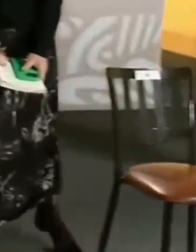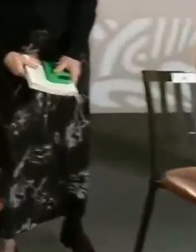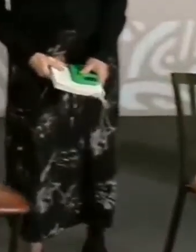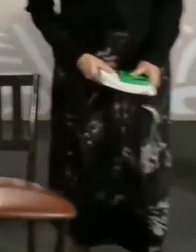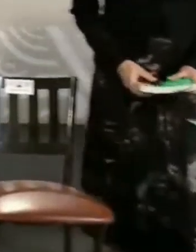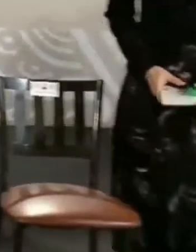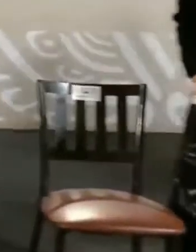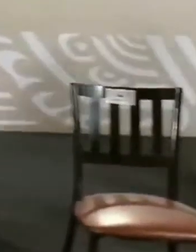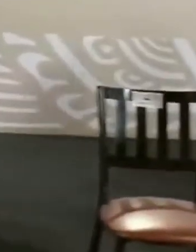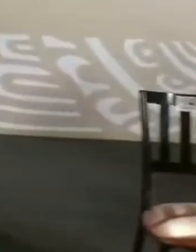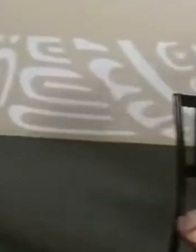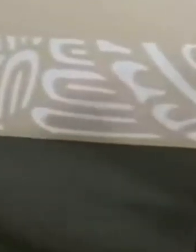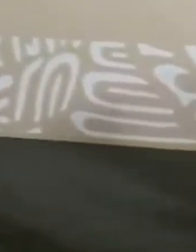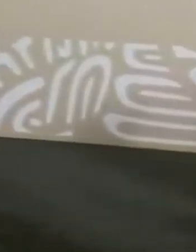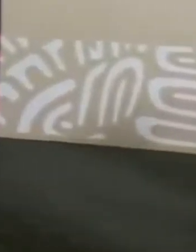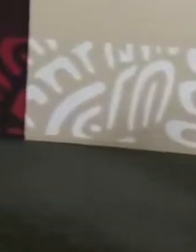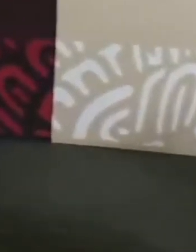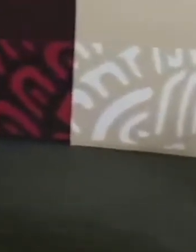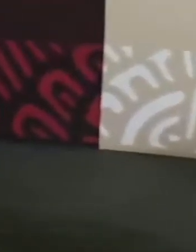¡Ánimo!